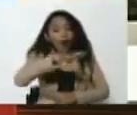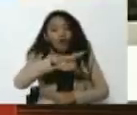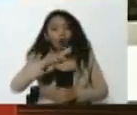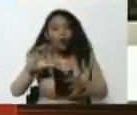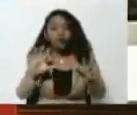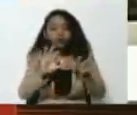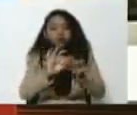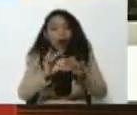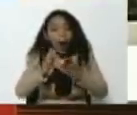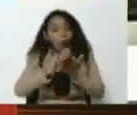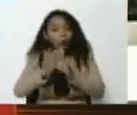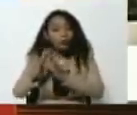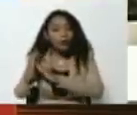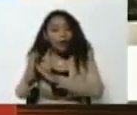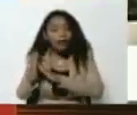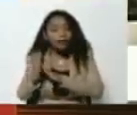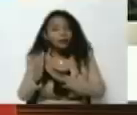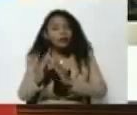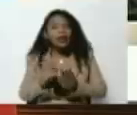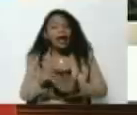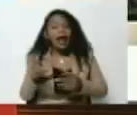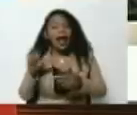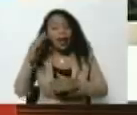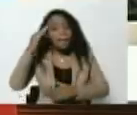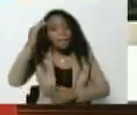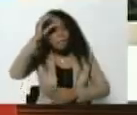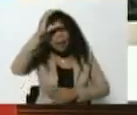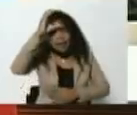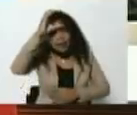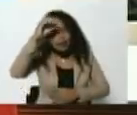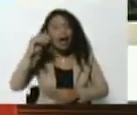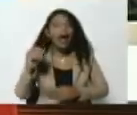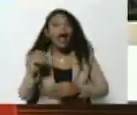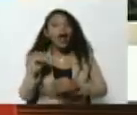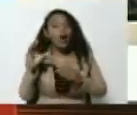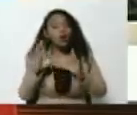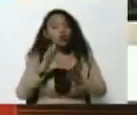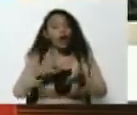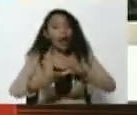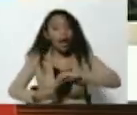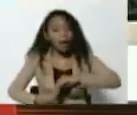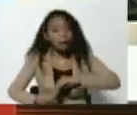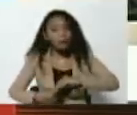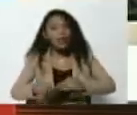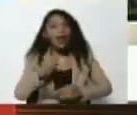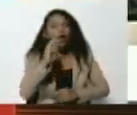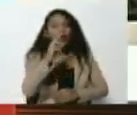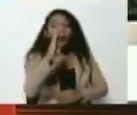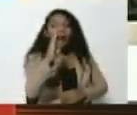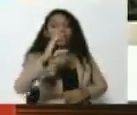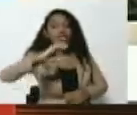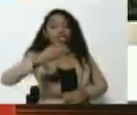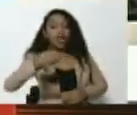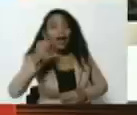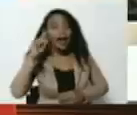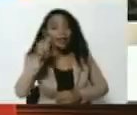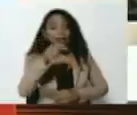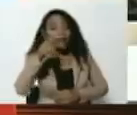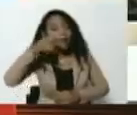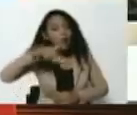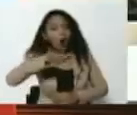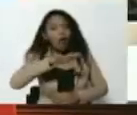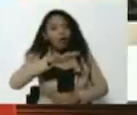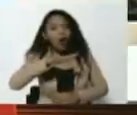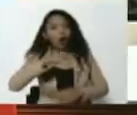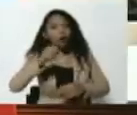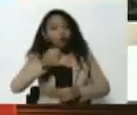comunidad, en la comuna, en la milicia, en los CLAP, en las VC, ese pueblo digno